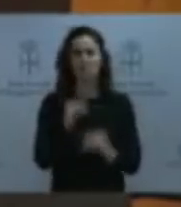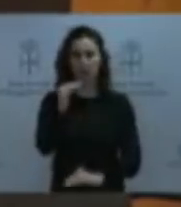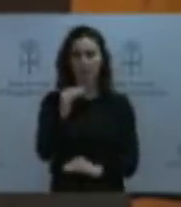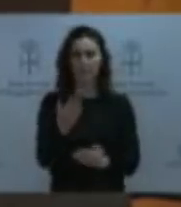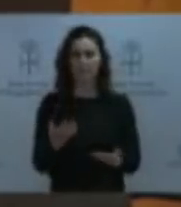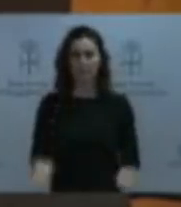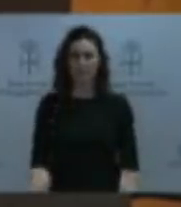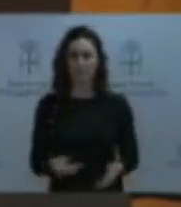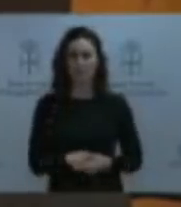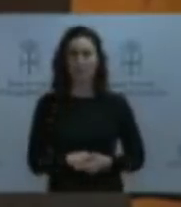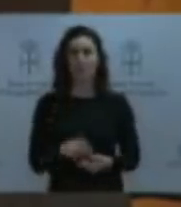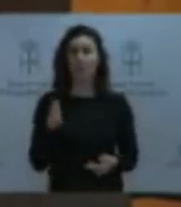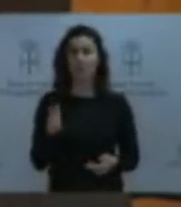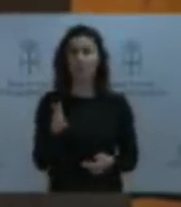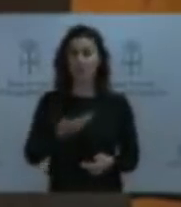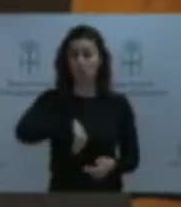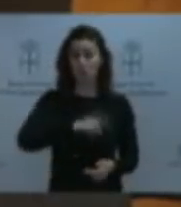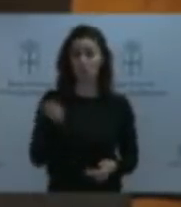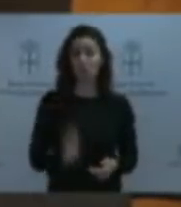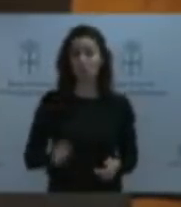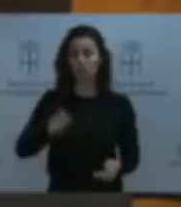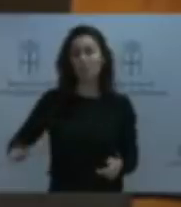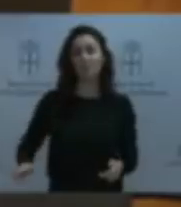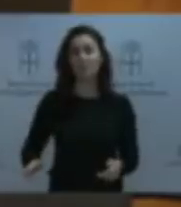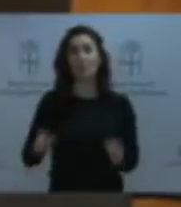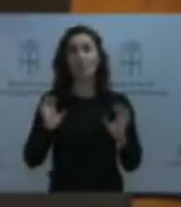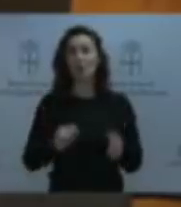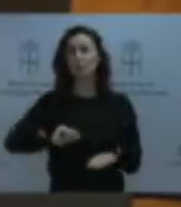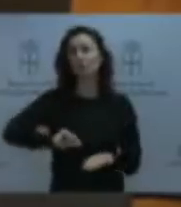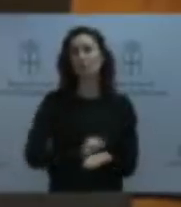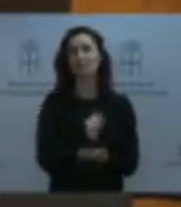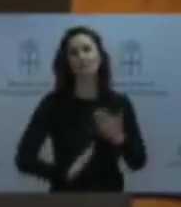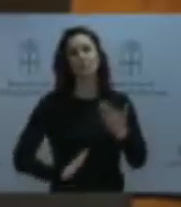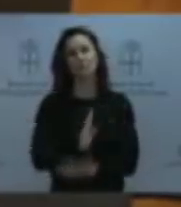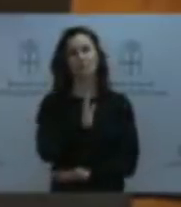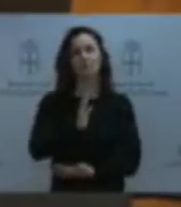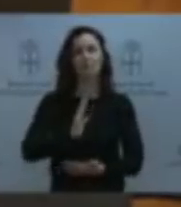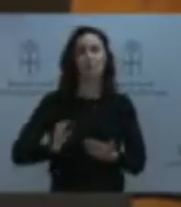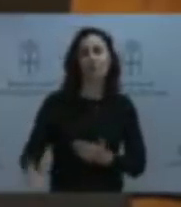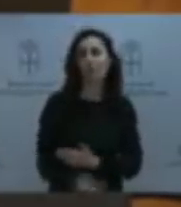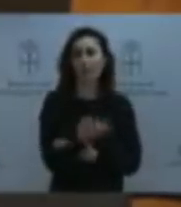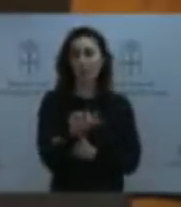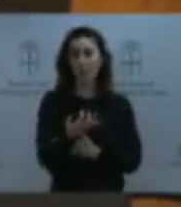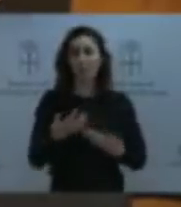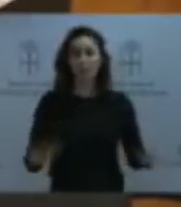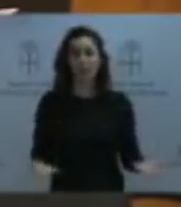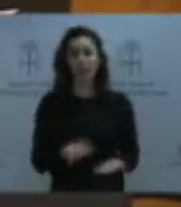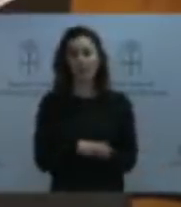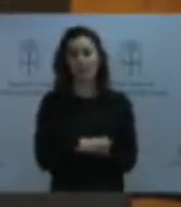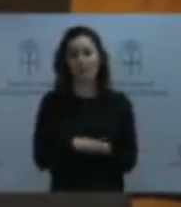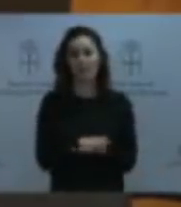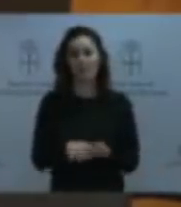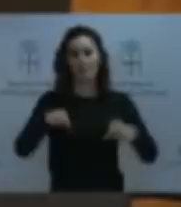profesional, finalmente un contrato indefinido, fijo, que en el caso de los empleados públicos solo se puede